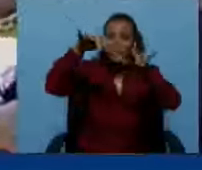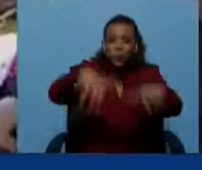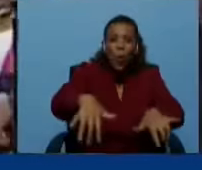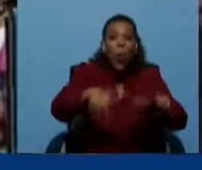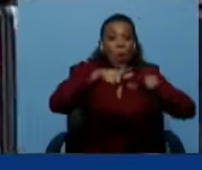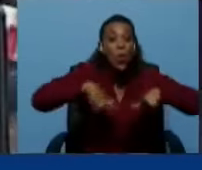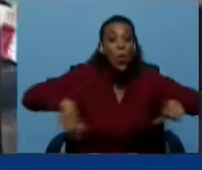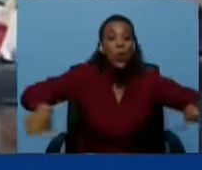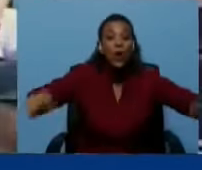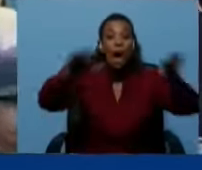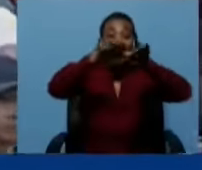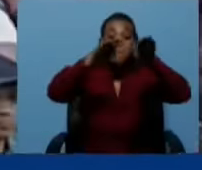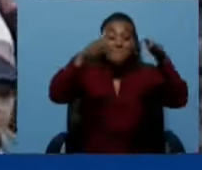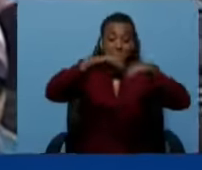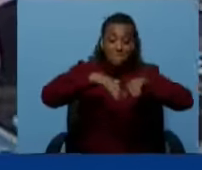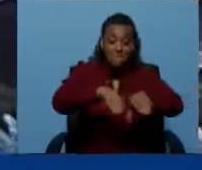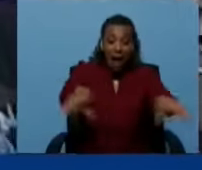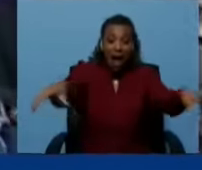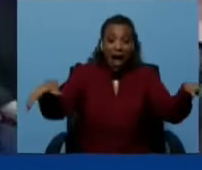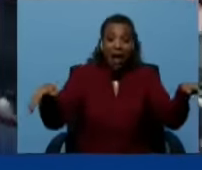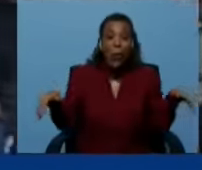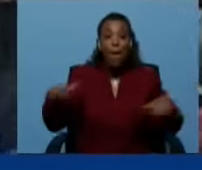estamos entre abuelos.